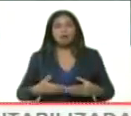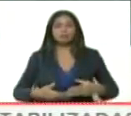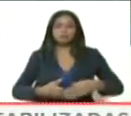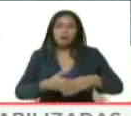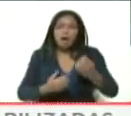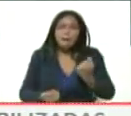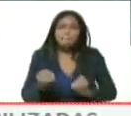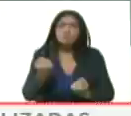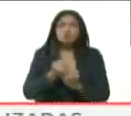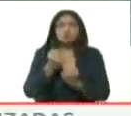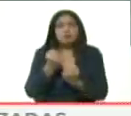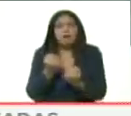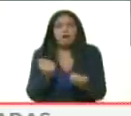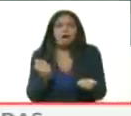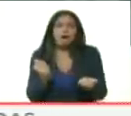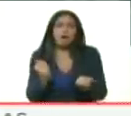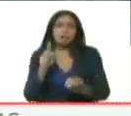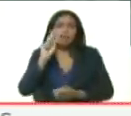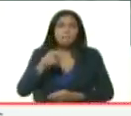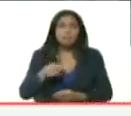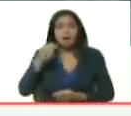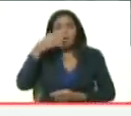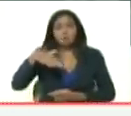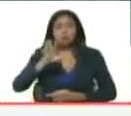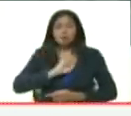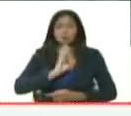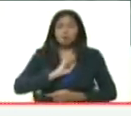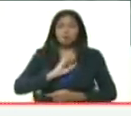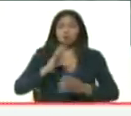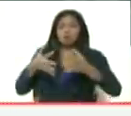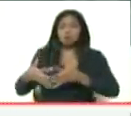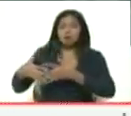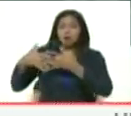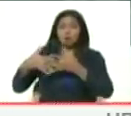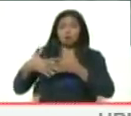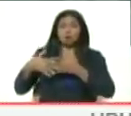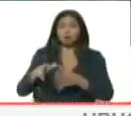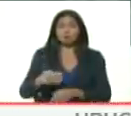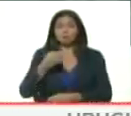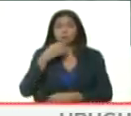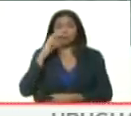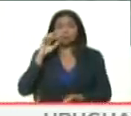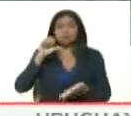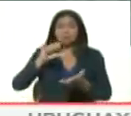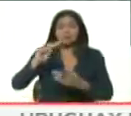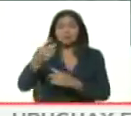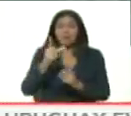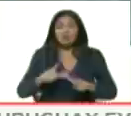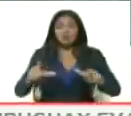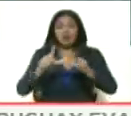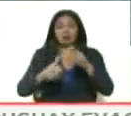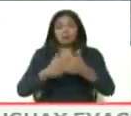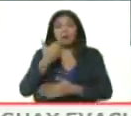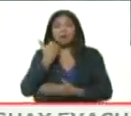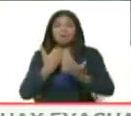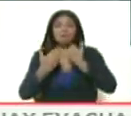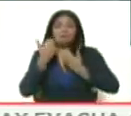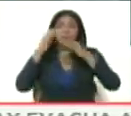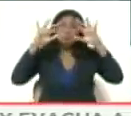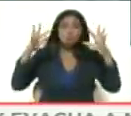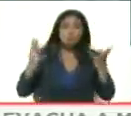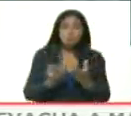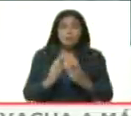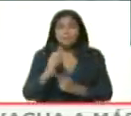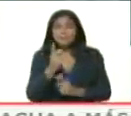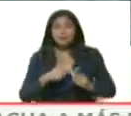generosa, solidaria, tanto a su pueblo, que hoy, bueno, está en el epicentro de esta pandemia global,